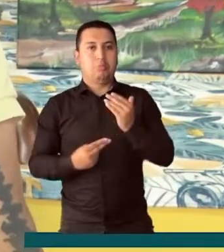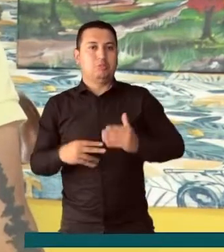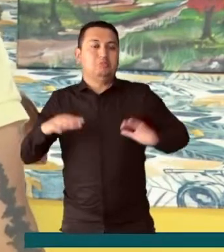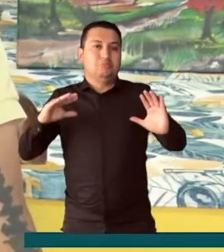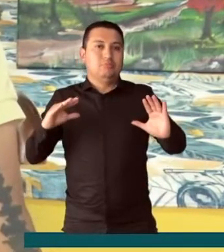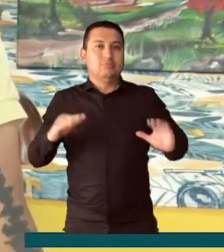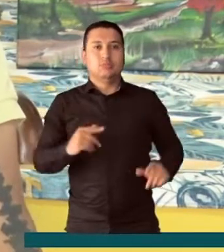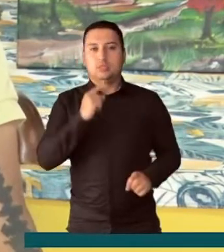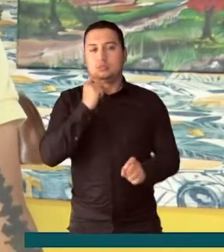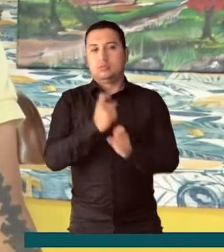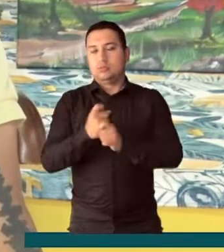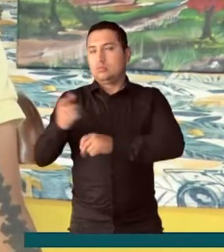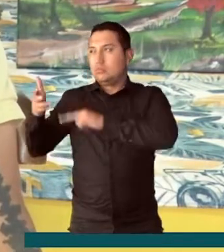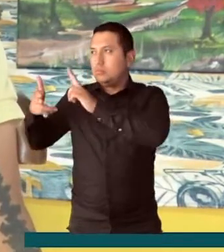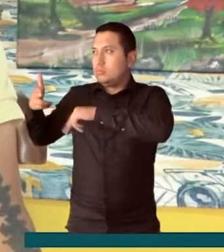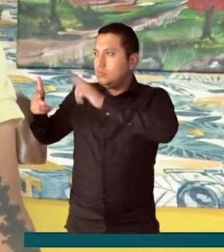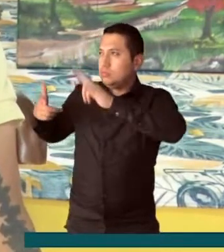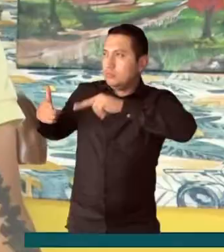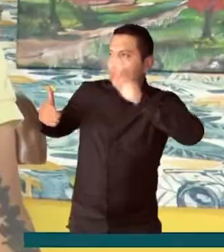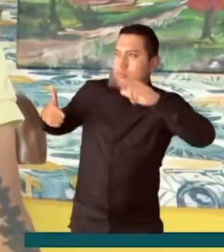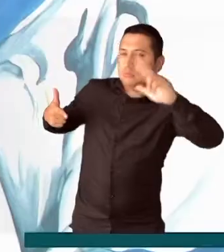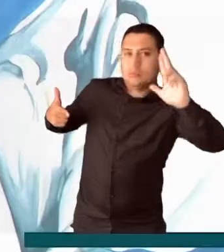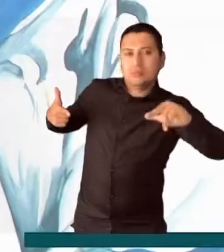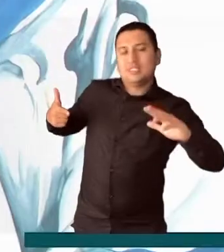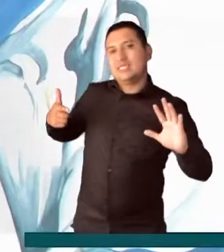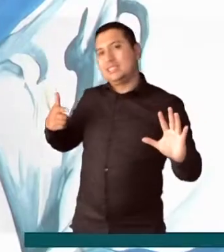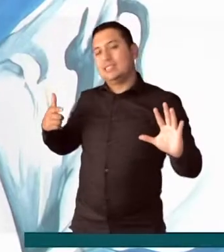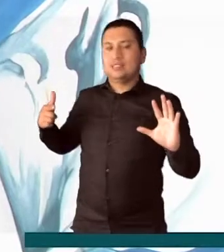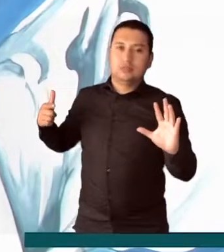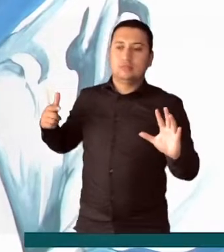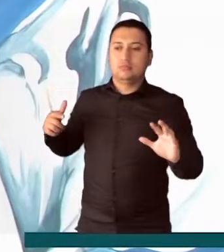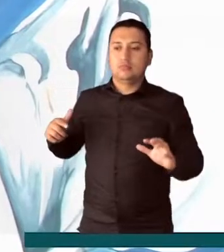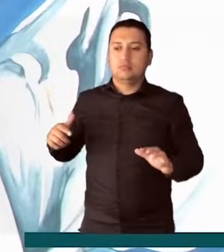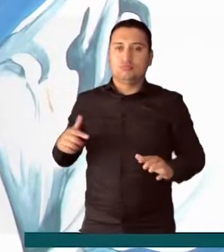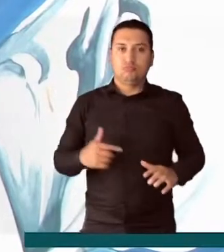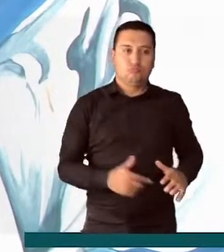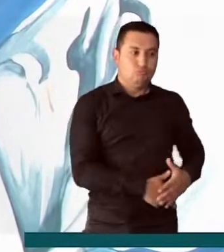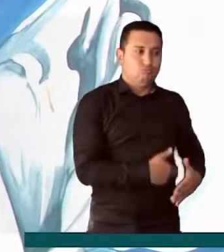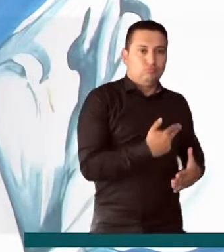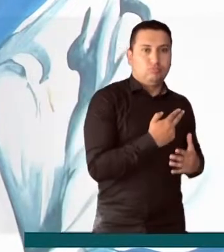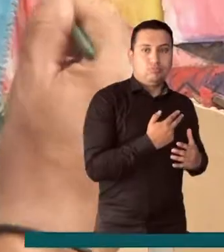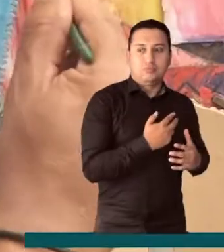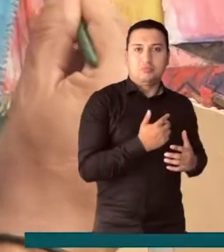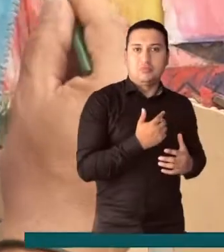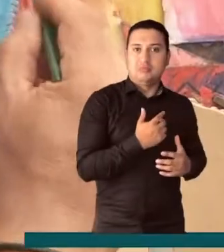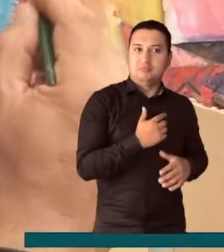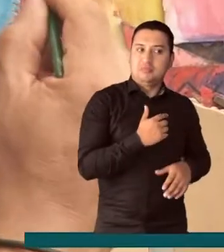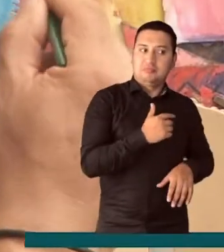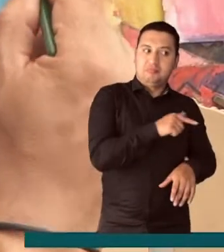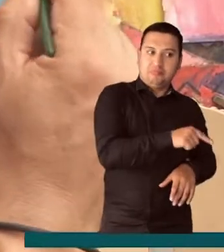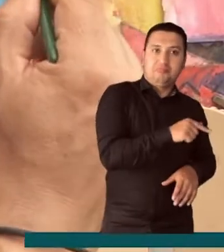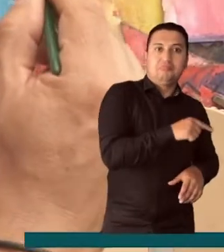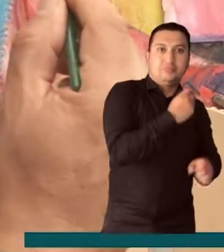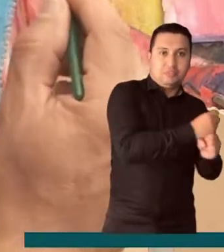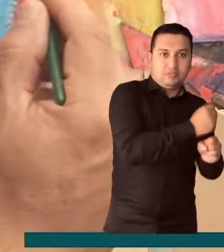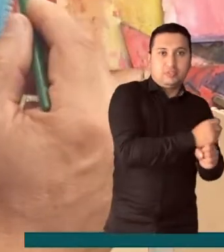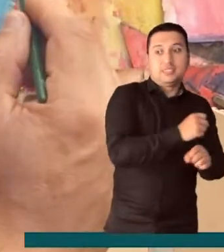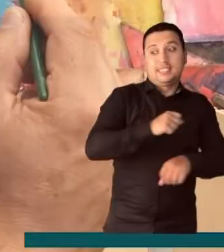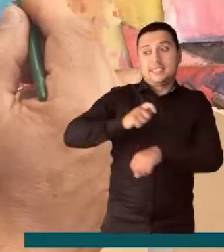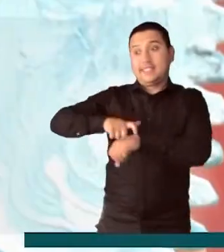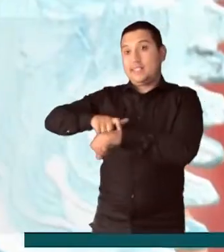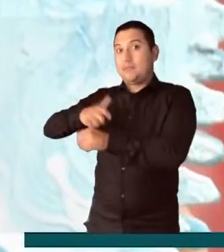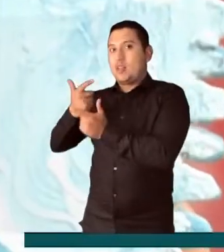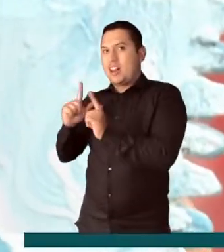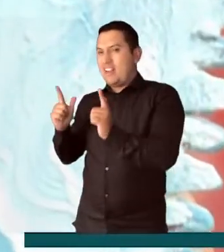Y era un poquito difícil practicar la pintura en la escolta. Pero entonces me dediqué a los tiempos